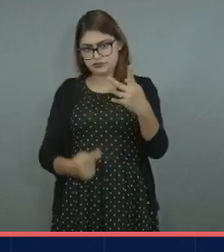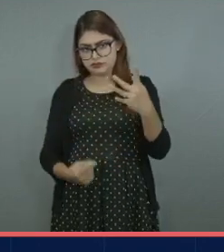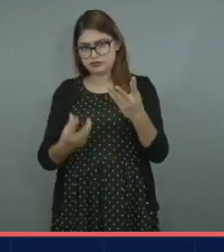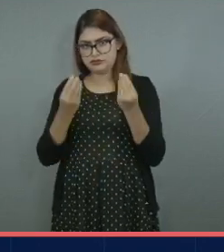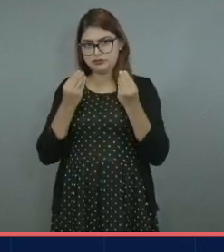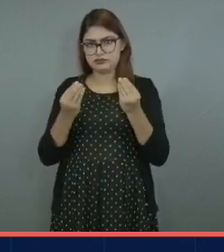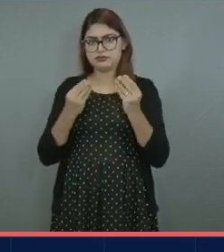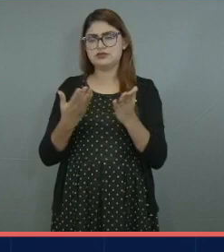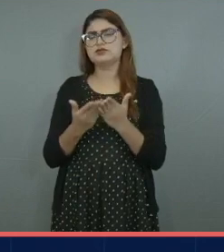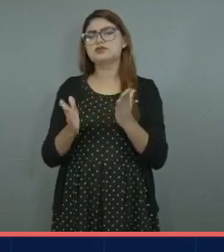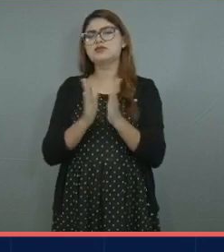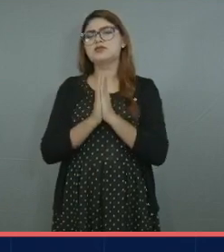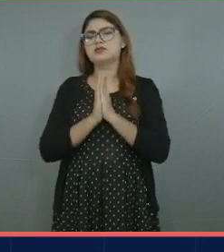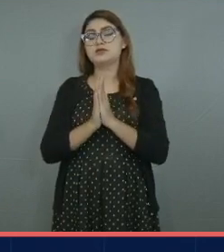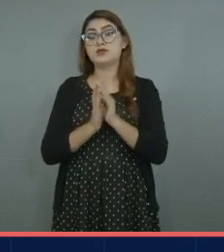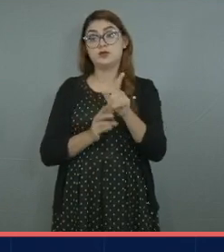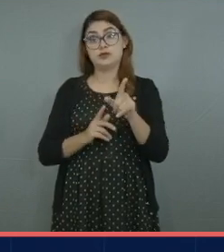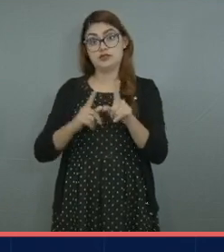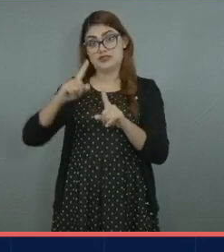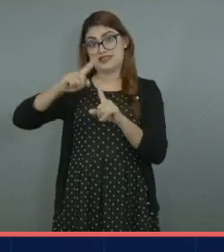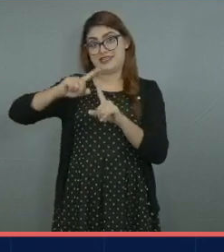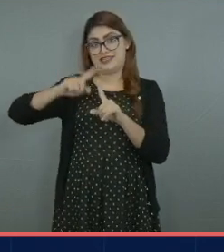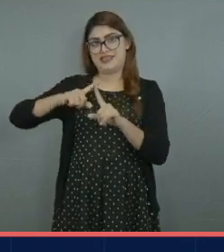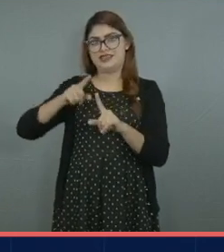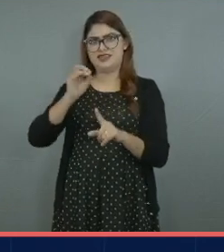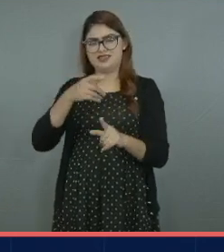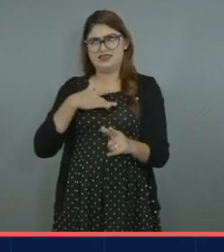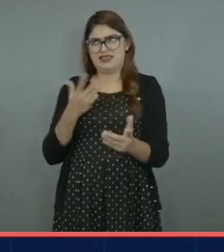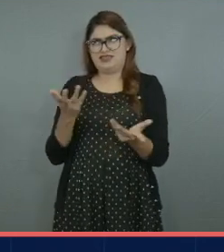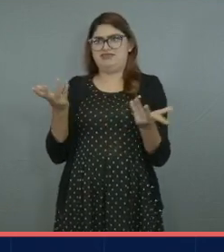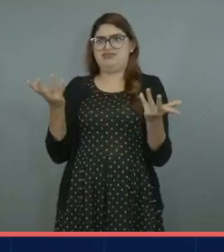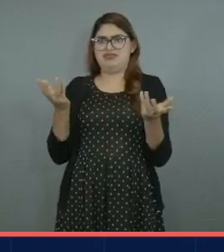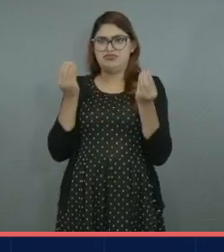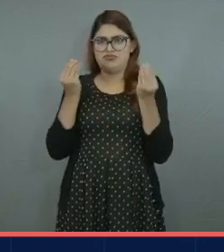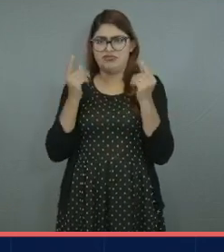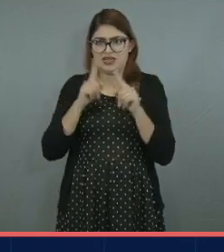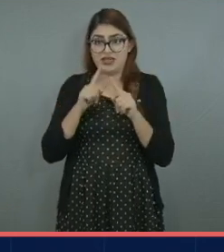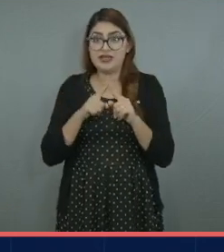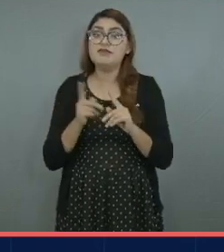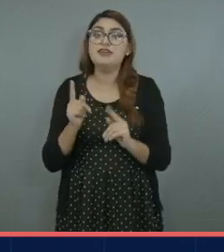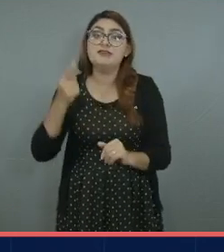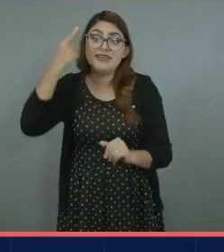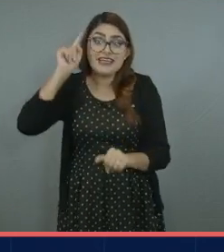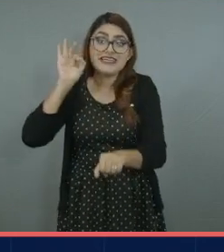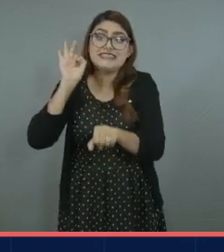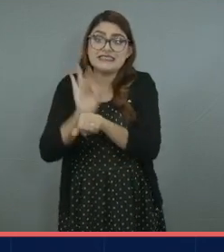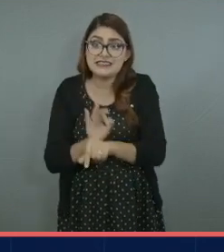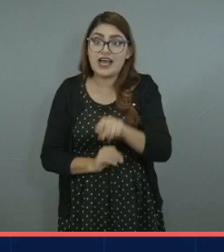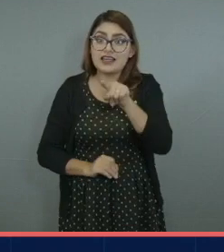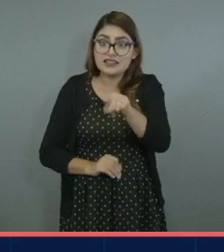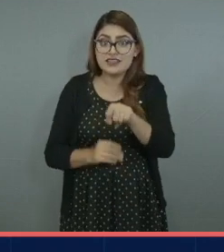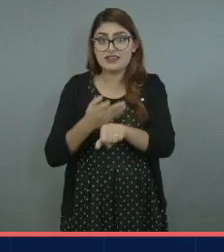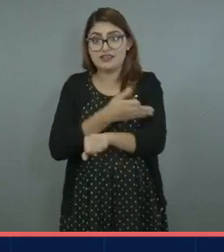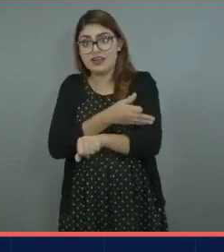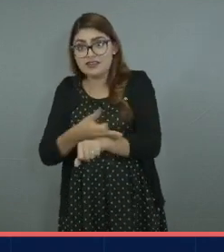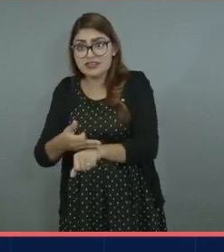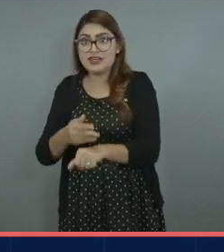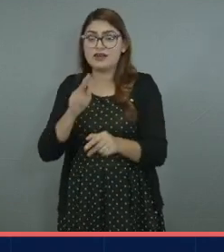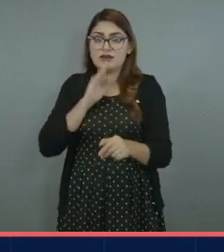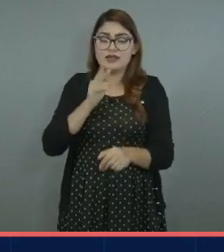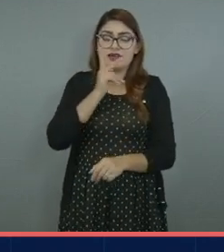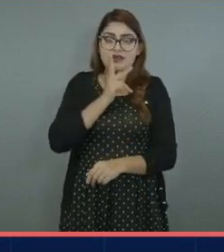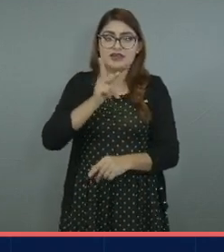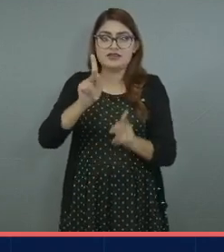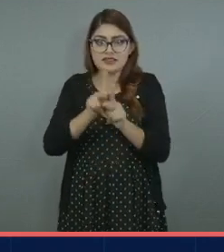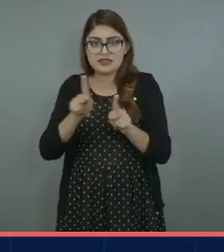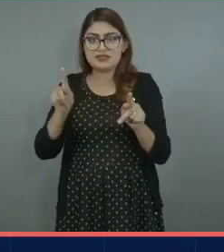un favor. Hoy también tienes tarea. Ya sé que te estoy pidiendo mucha tarea, pero esto es en beneficio de tu familia, de ti, de tu hermana, de tu hermano, de tu primo, de tu mamá,